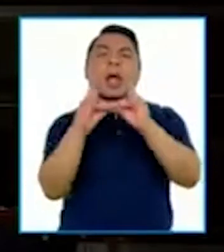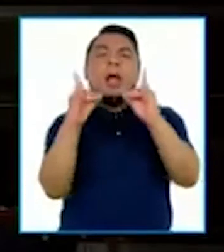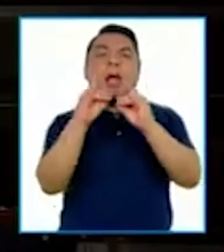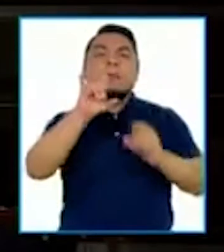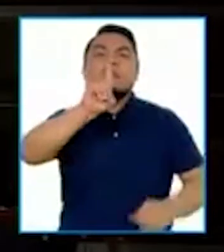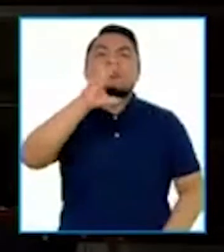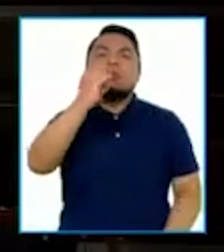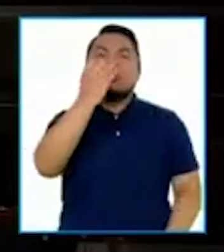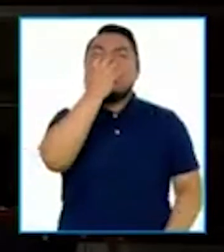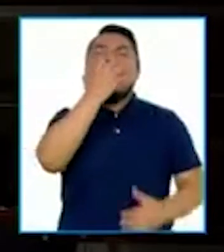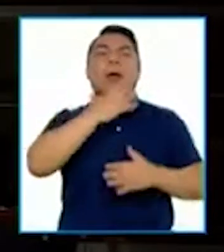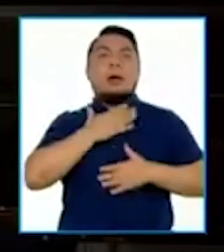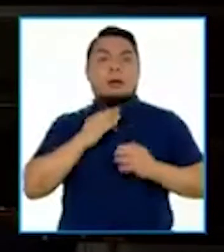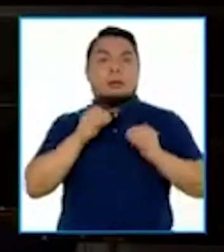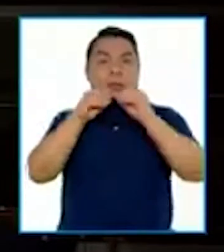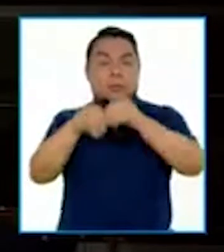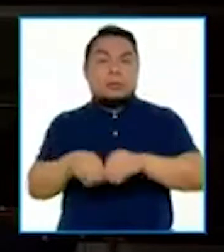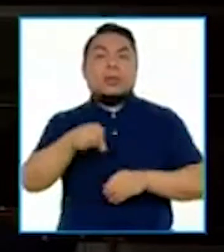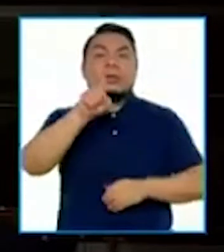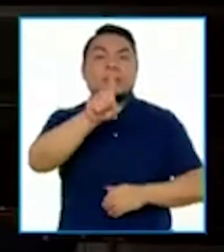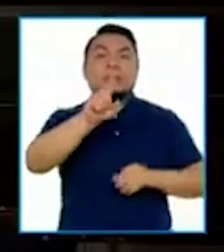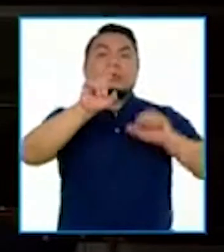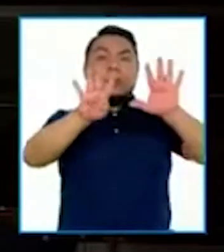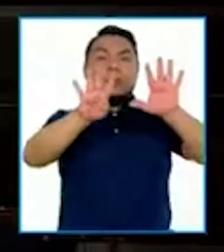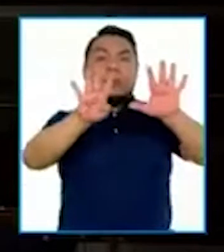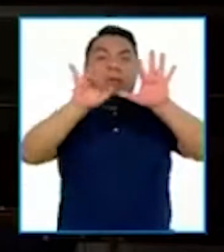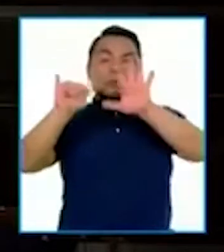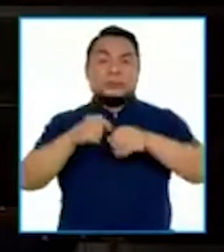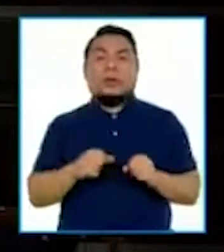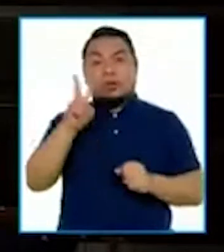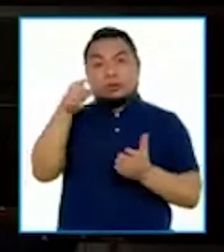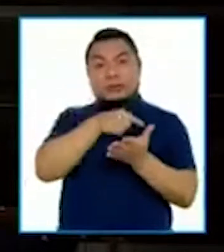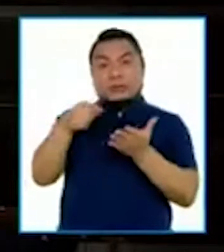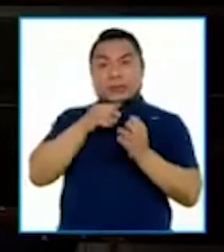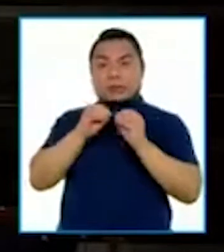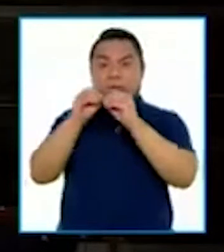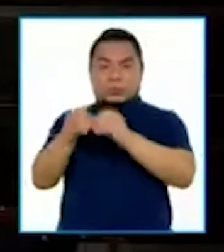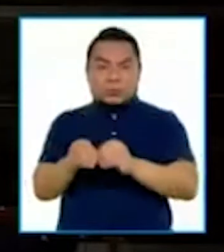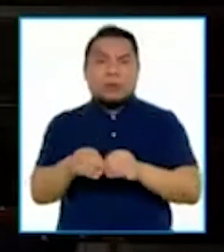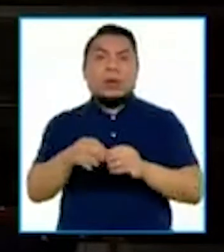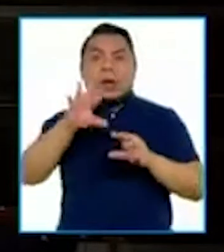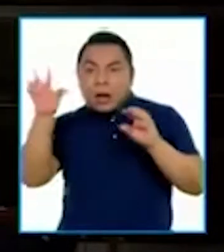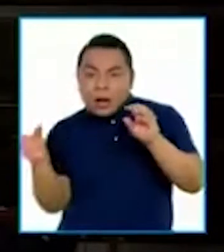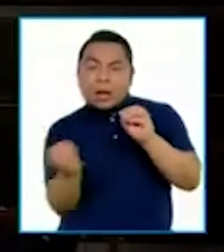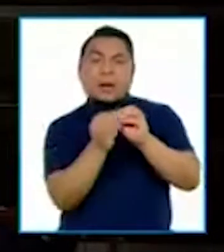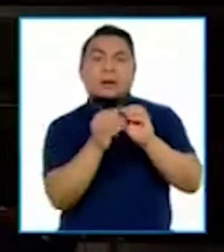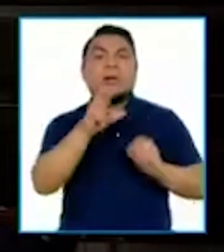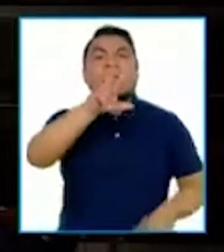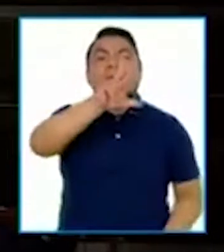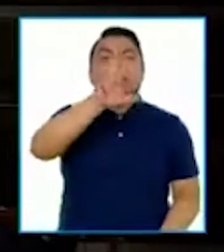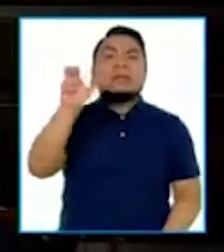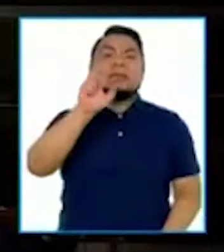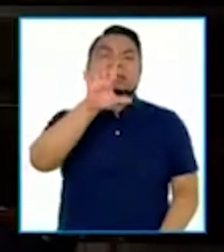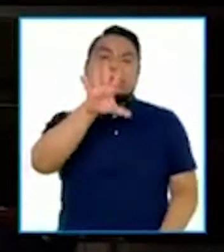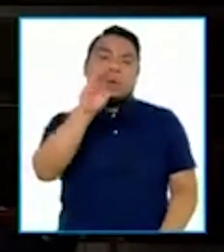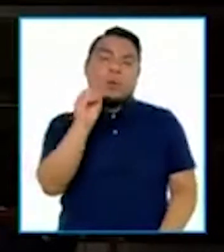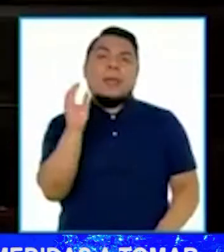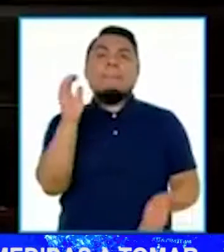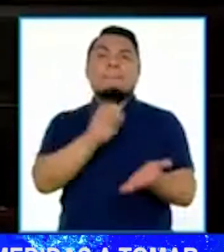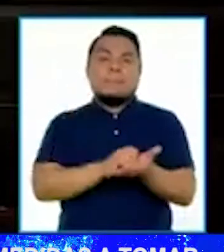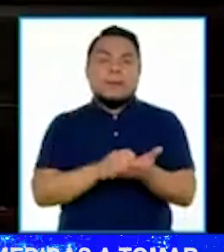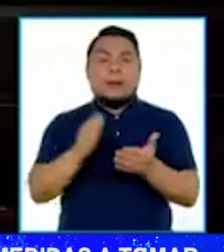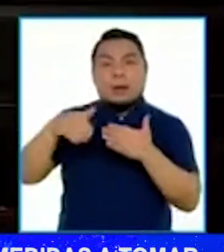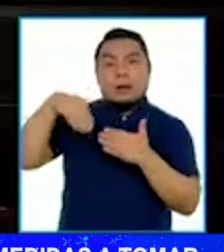han incorporado 196 camas en las últimas 2 semanas y se añadirán 350